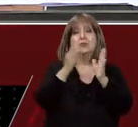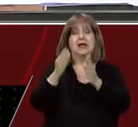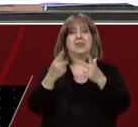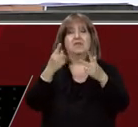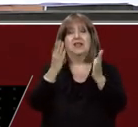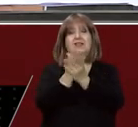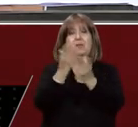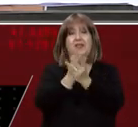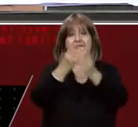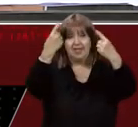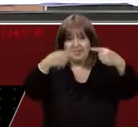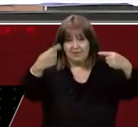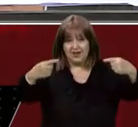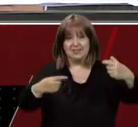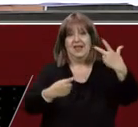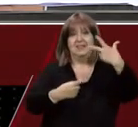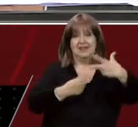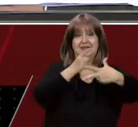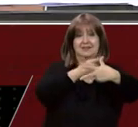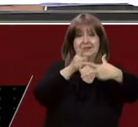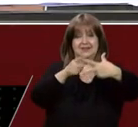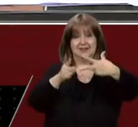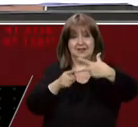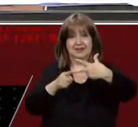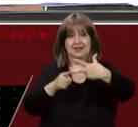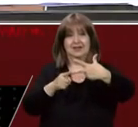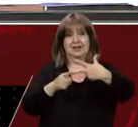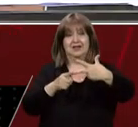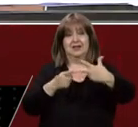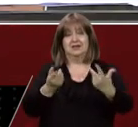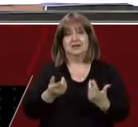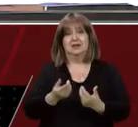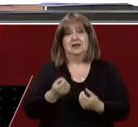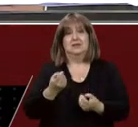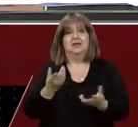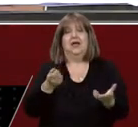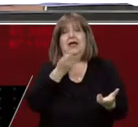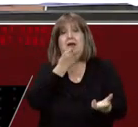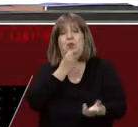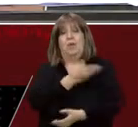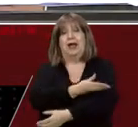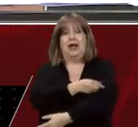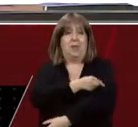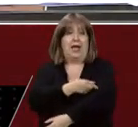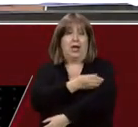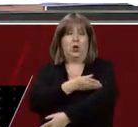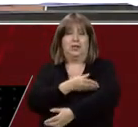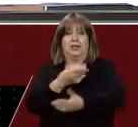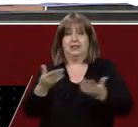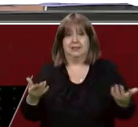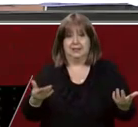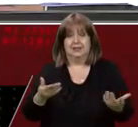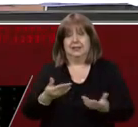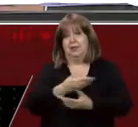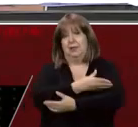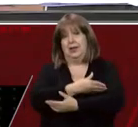única diferencia que una manga corta es esto, y lo que pasaron esas personas es totalmente horroroso. Exactamente. Usted solamente